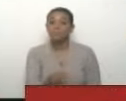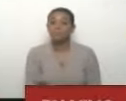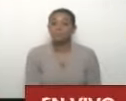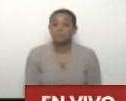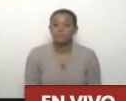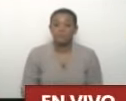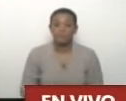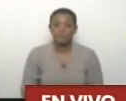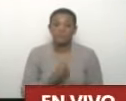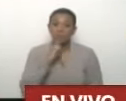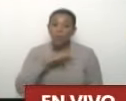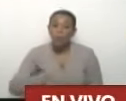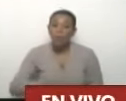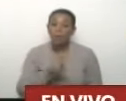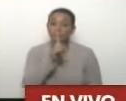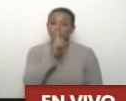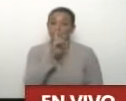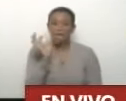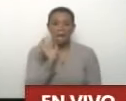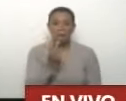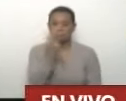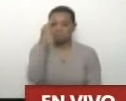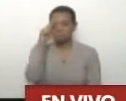Antonieta, historia oculta.